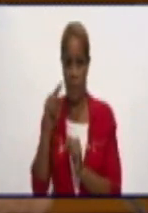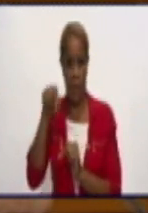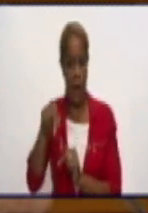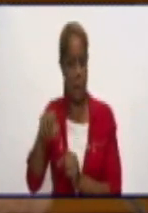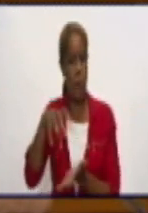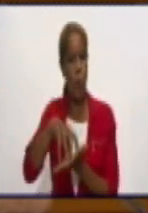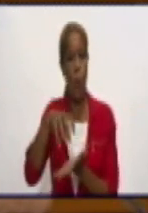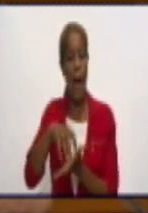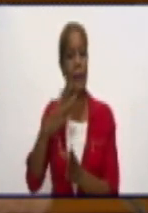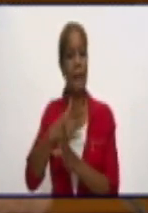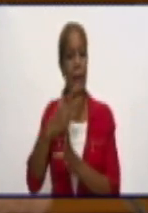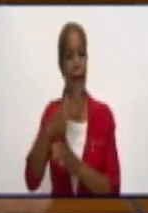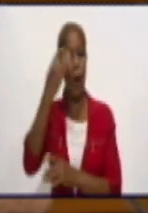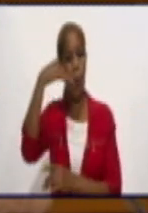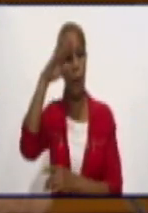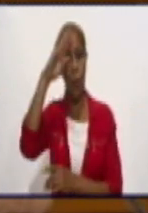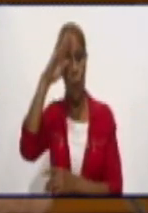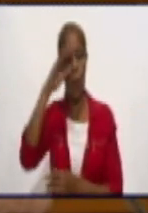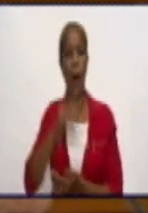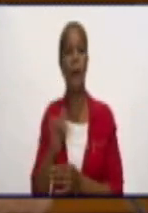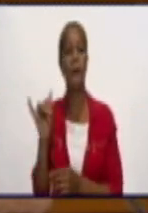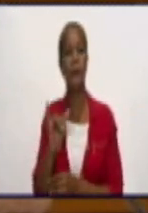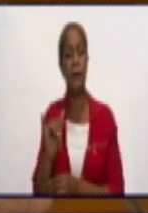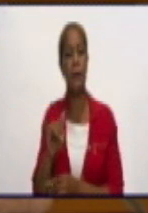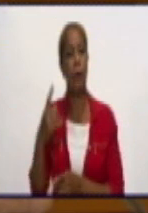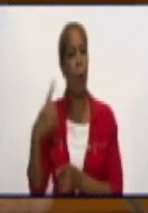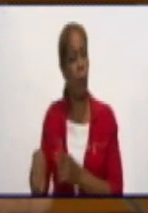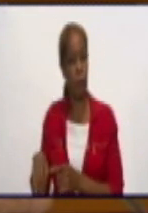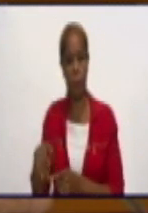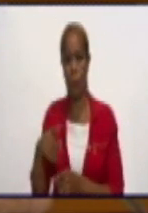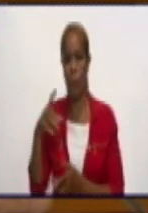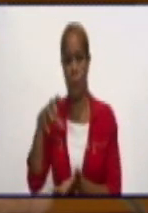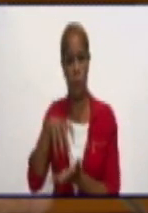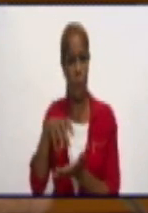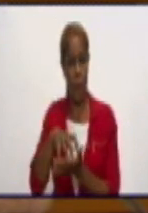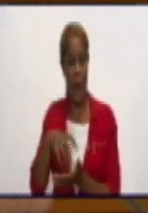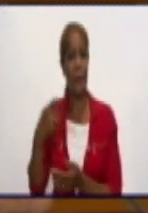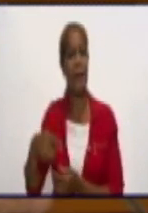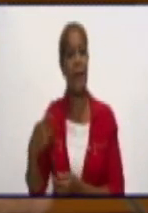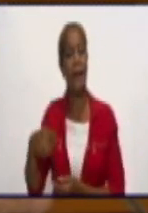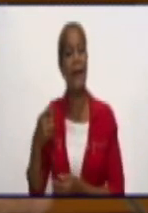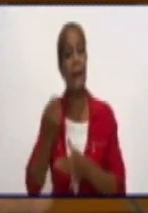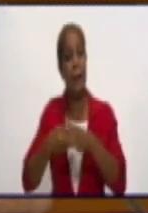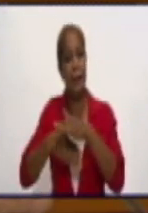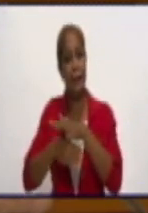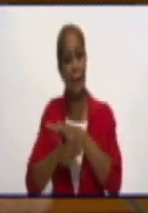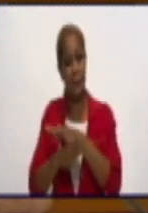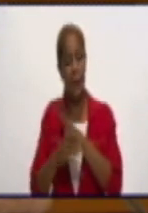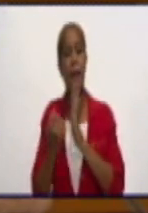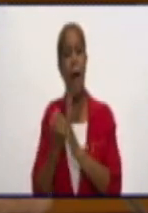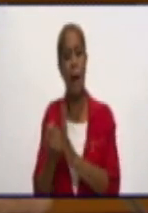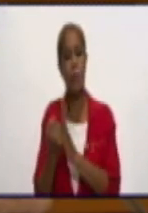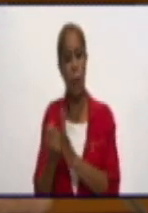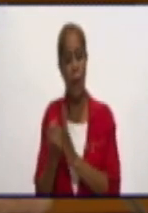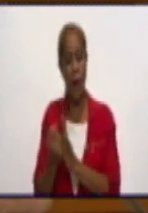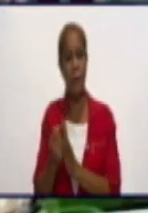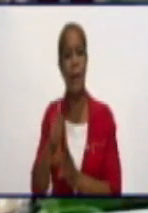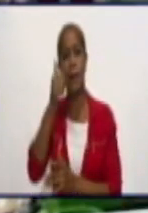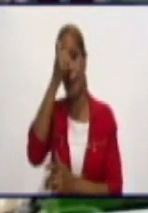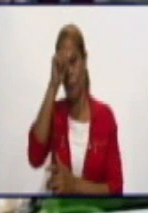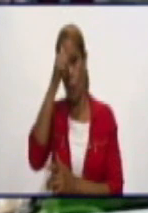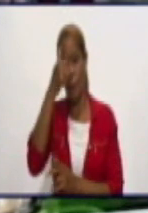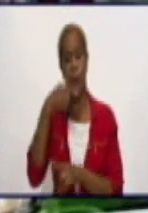Santiago, la unidad 2 de Felton, que debe de entrar, de sincronizar el domingo, una reparación